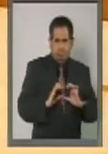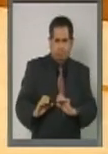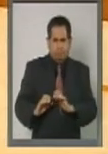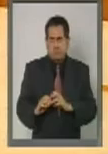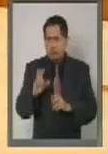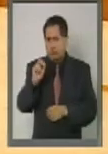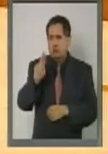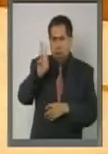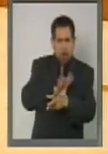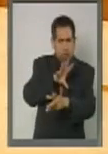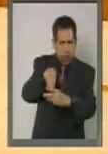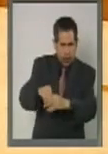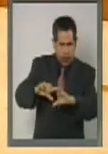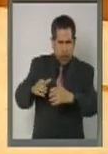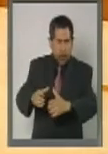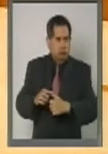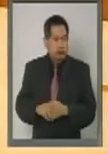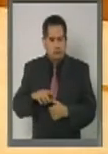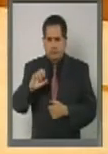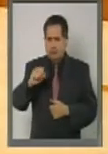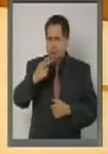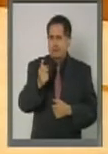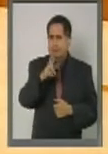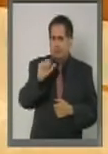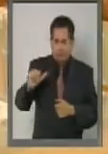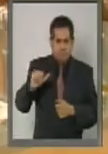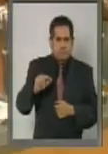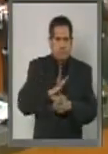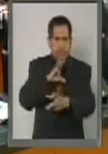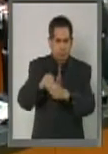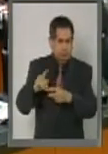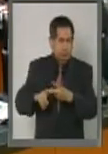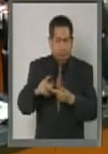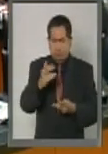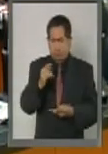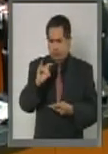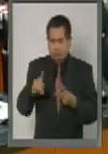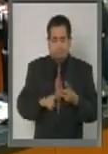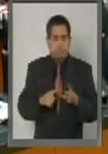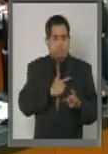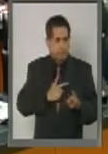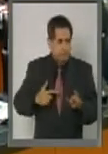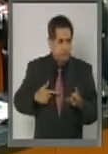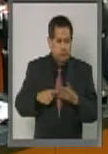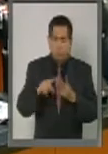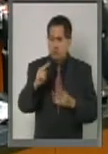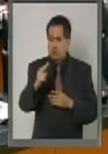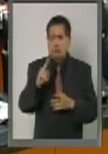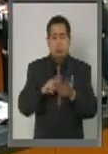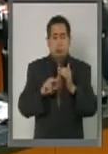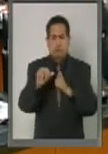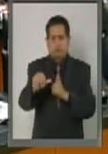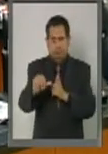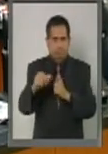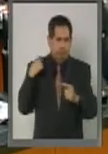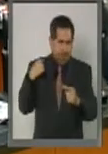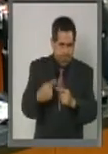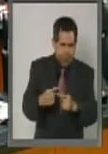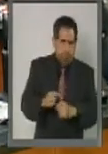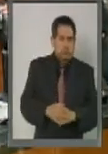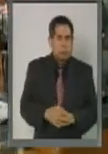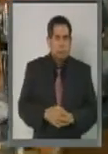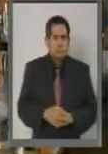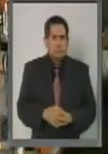Naciones Unidas, en el Sahara Occidental, en Haití, en Líbano hasta noviembre de 2016, en la